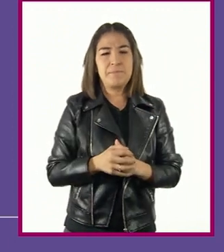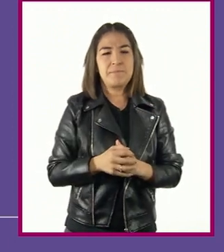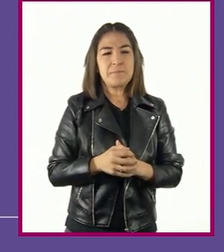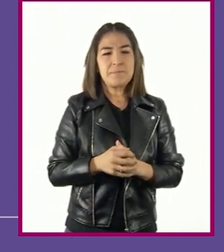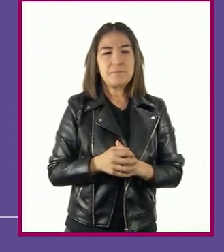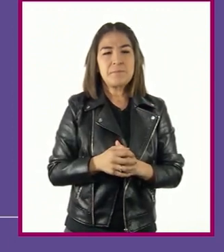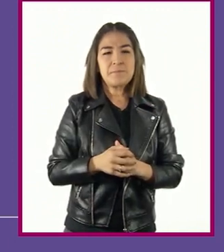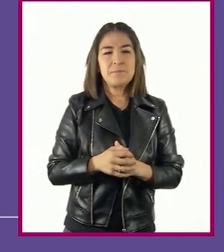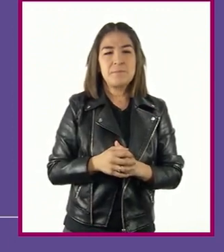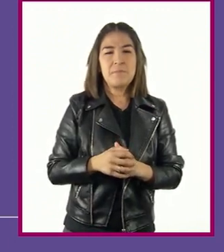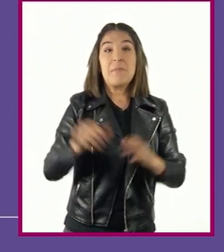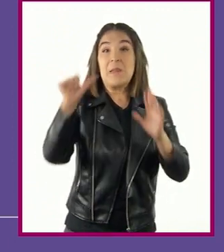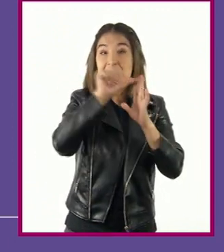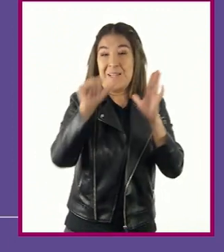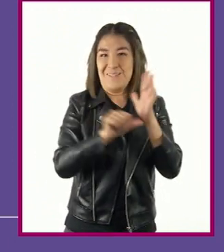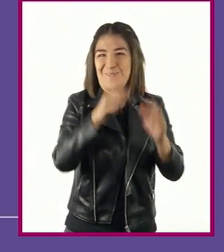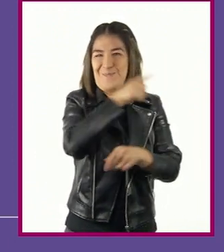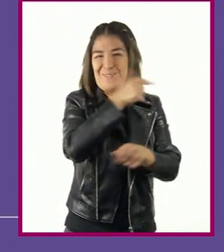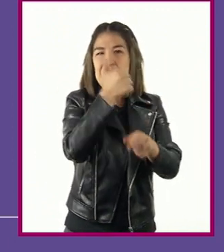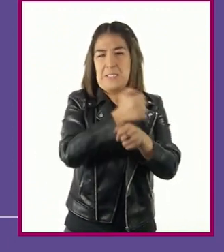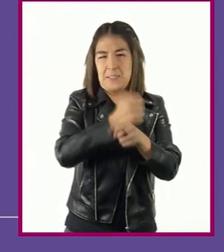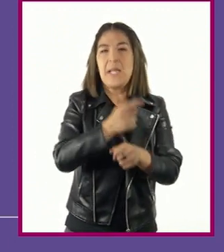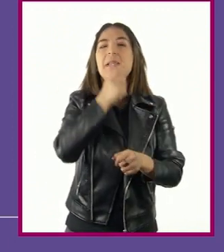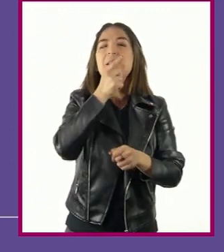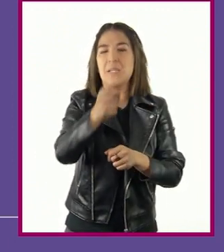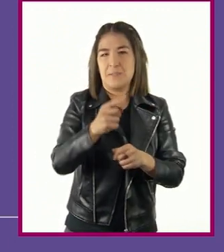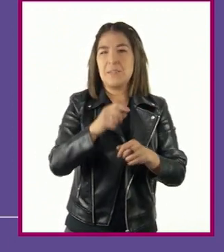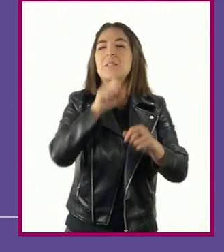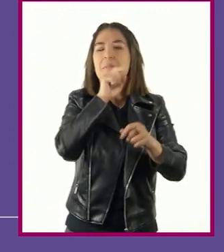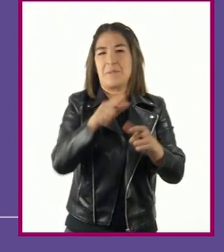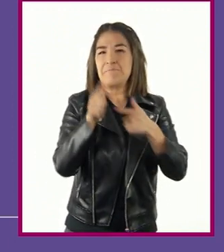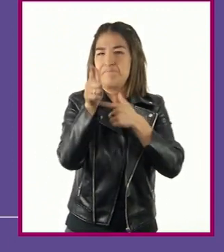El artículo también menciona lo siguiente.